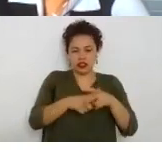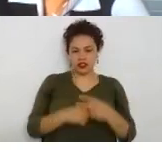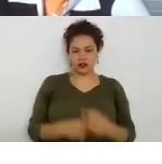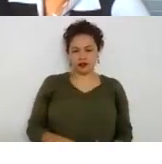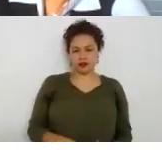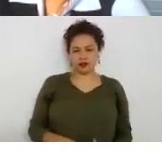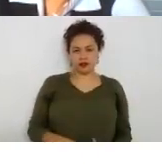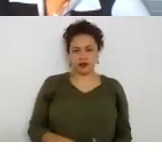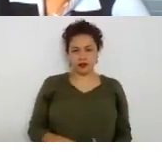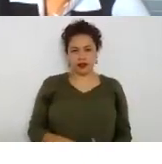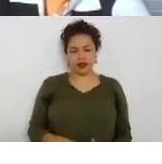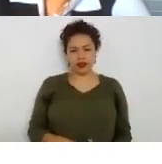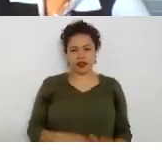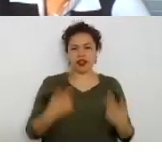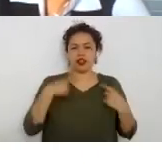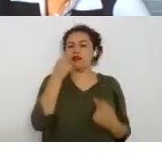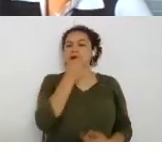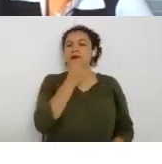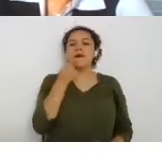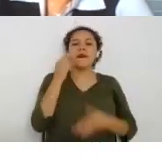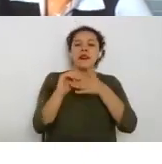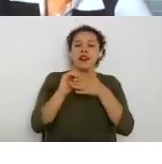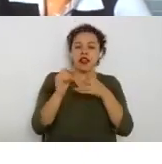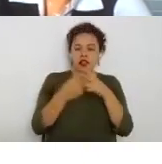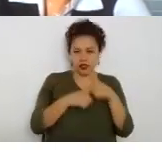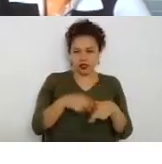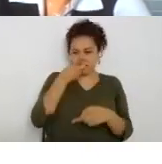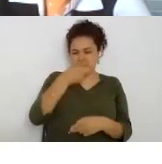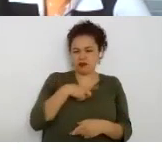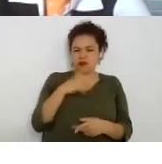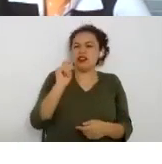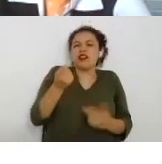Y los labios a lo mejor se empiezan a poner morados. ¿Eso qué me está indicando también?